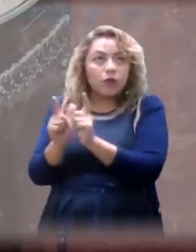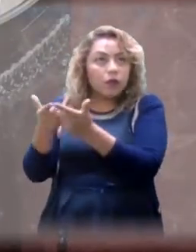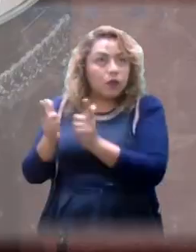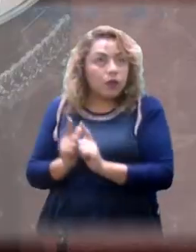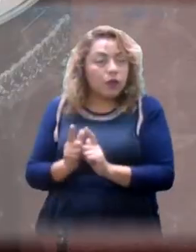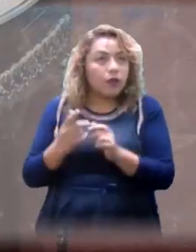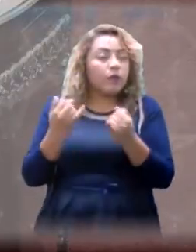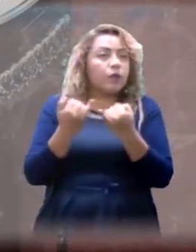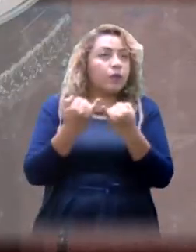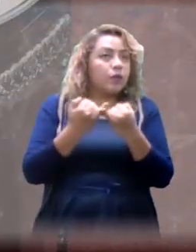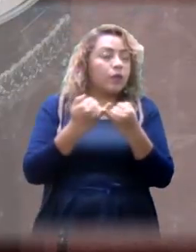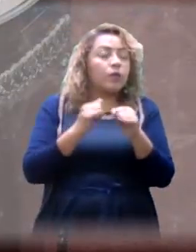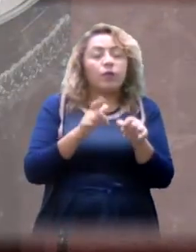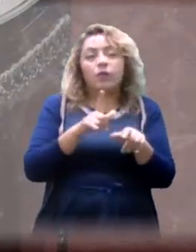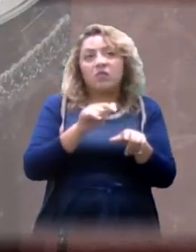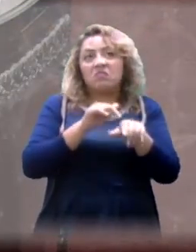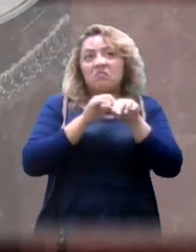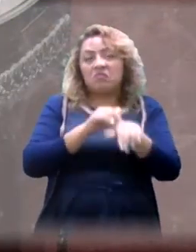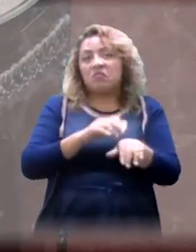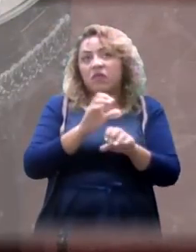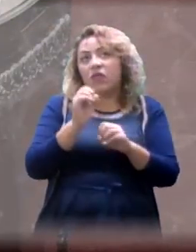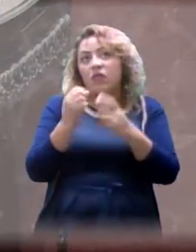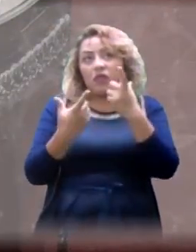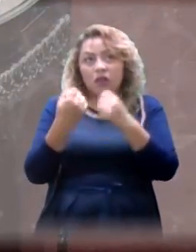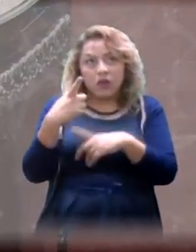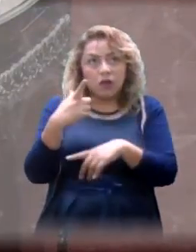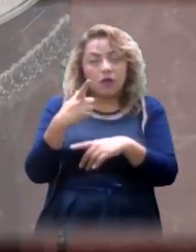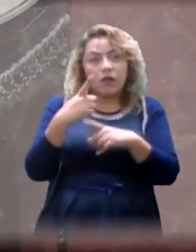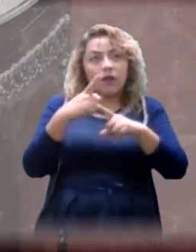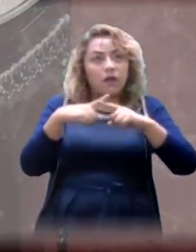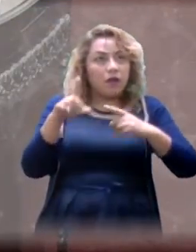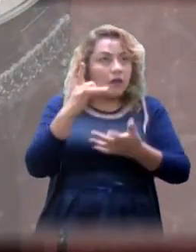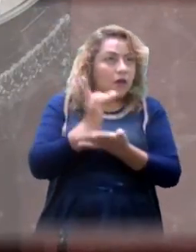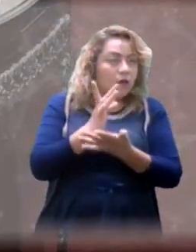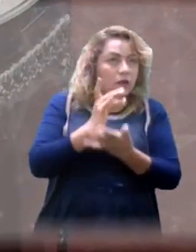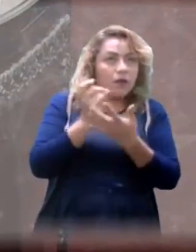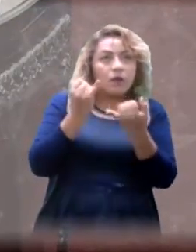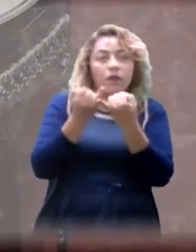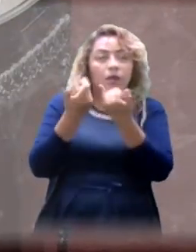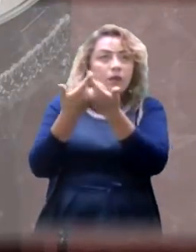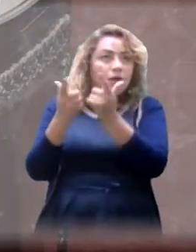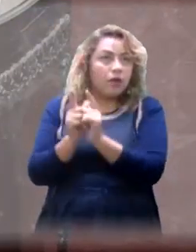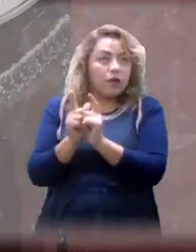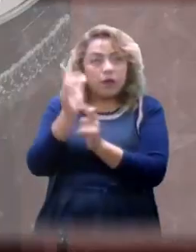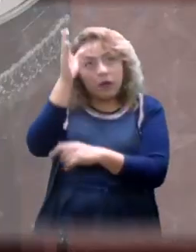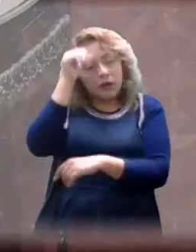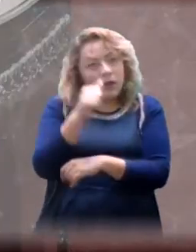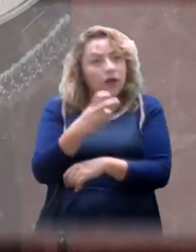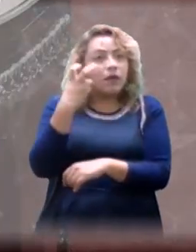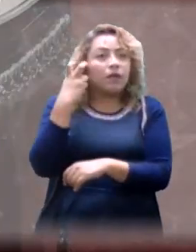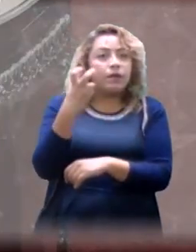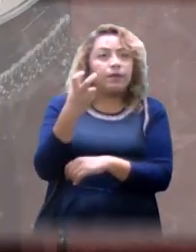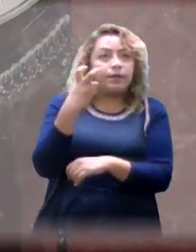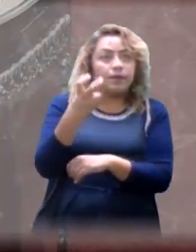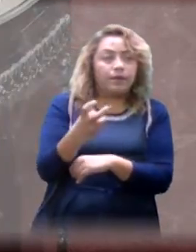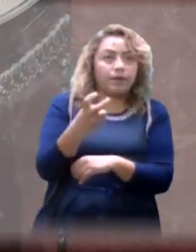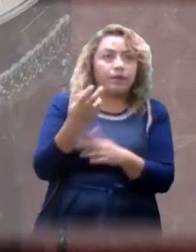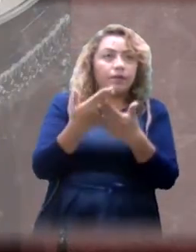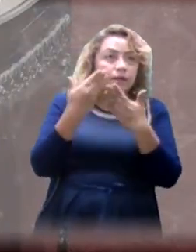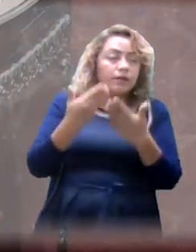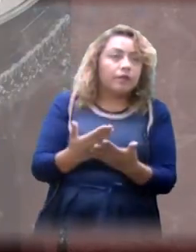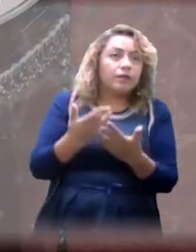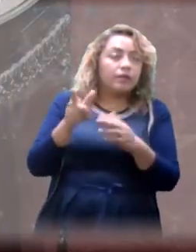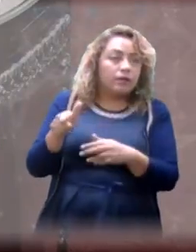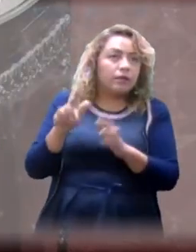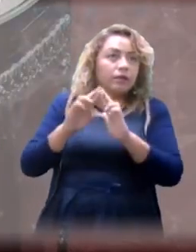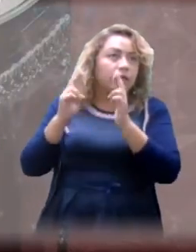y especiales, así como de comités que se acuerden. Por lo cual, esta Junta de